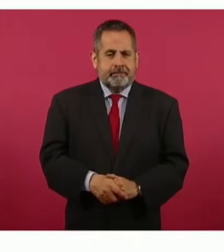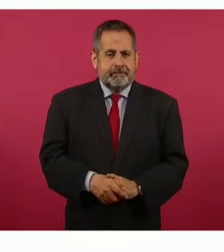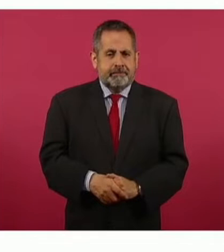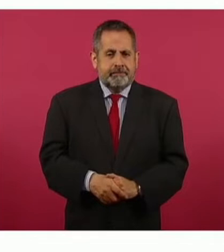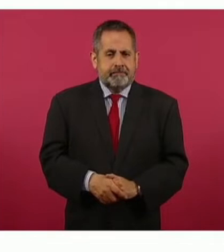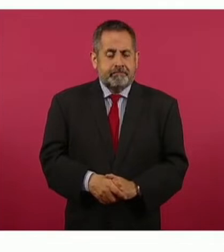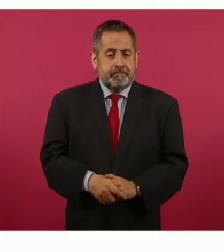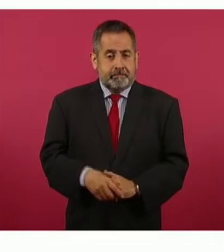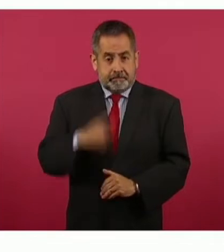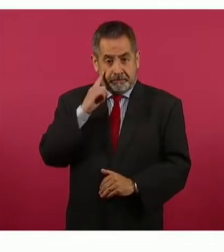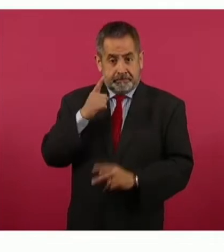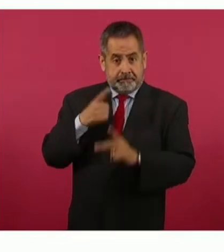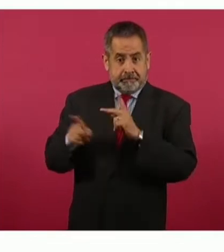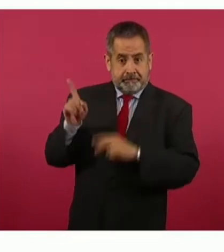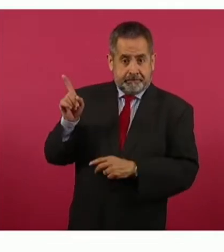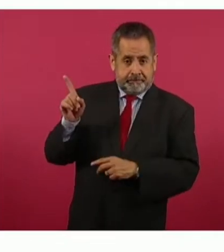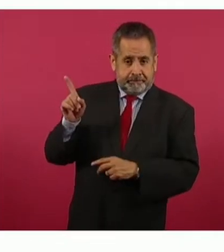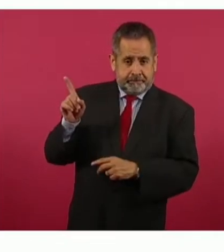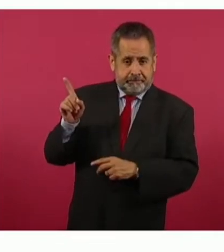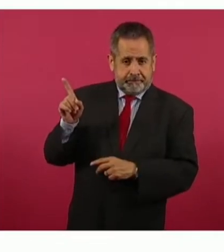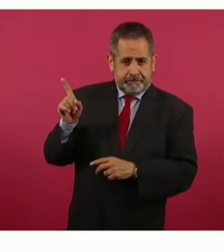Él entra aquí a finales,